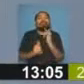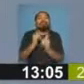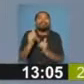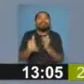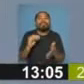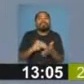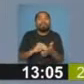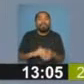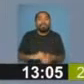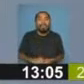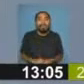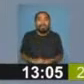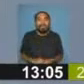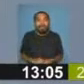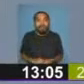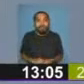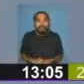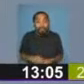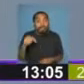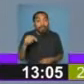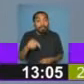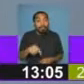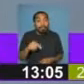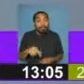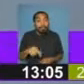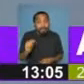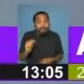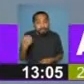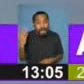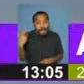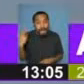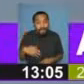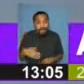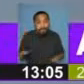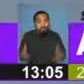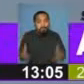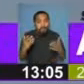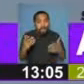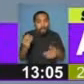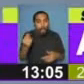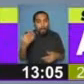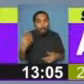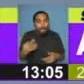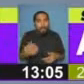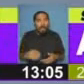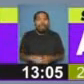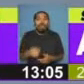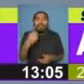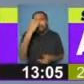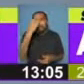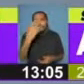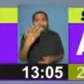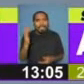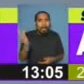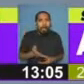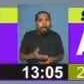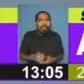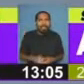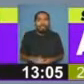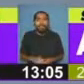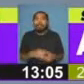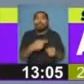en el mercado mayorista ya incrementaron un 25%. Y están empezando a restringir la entrega de